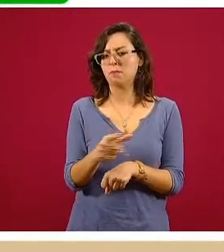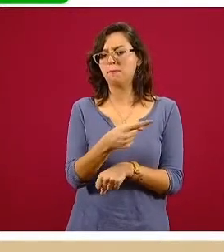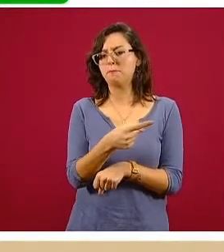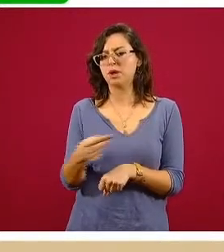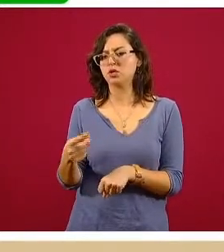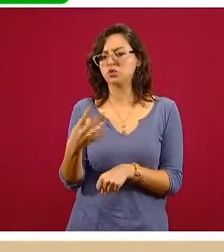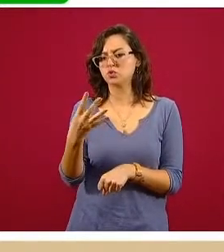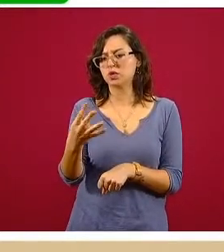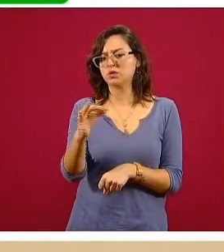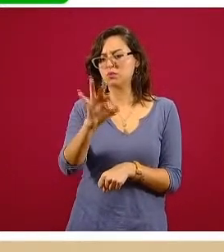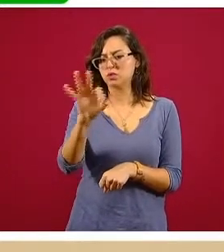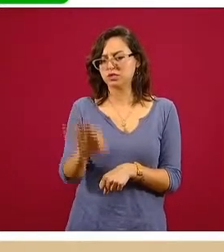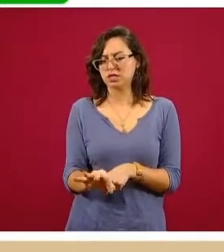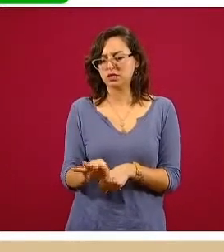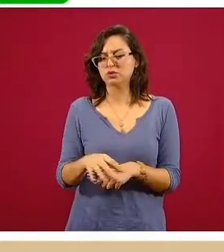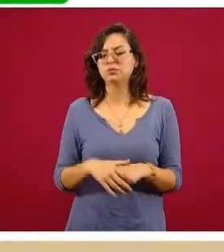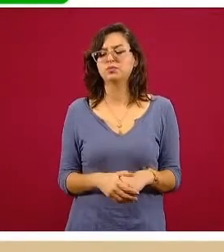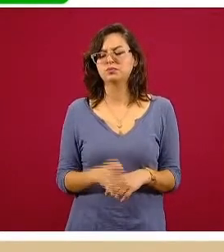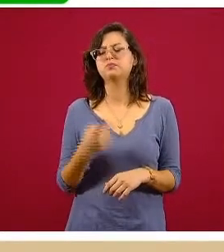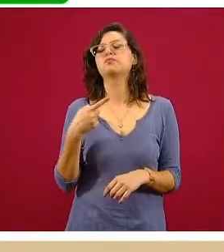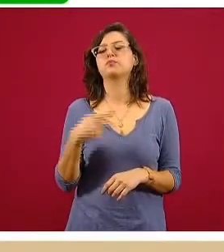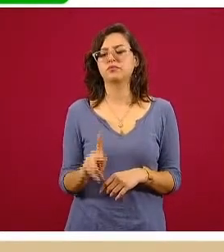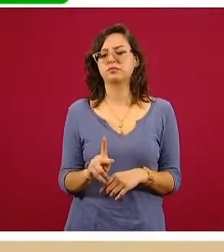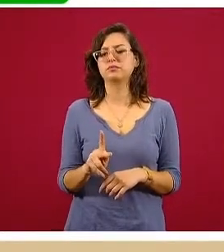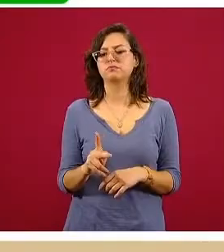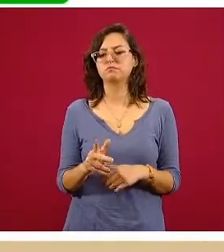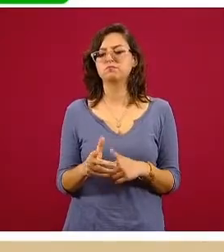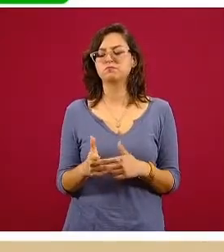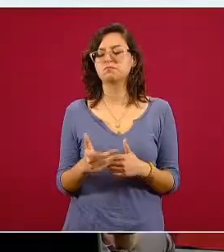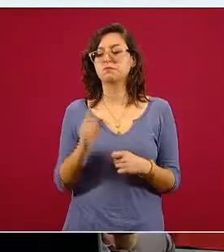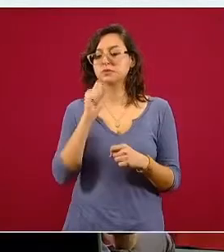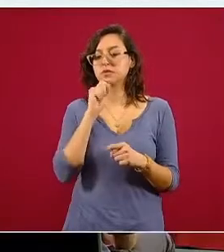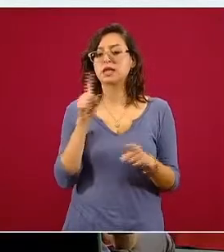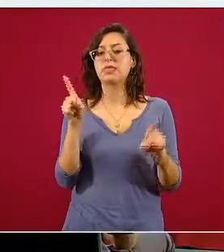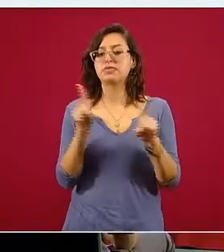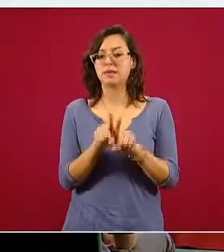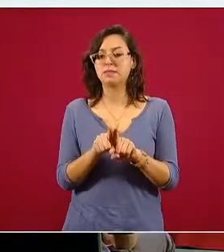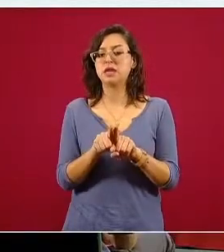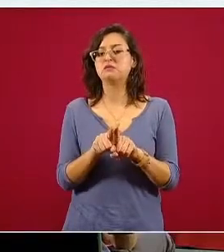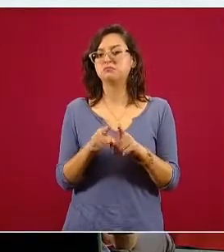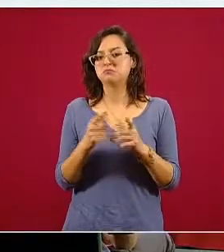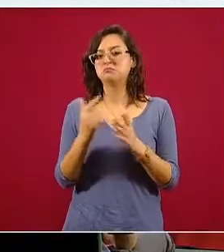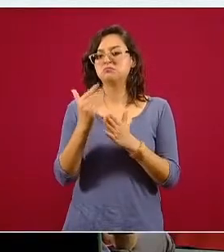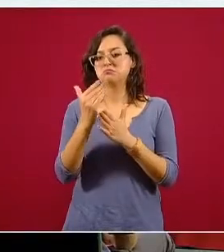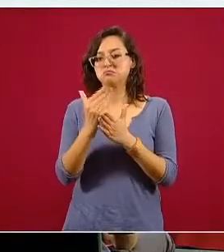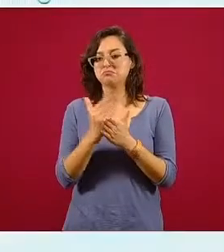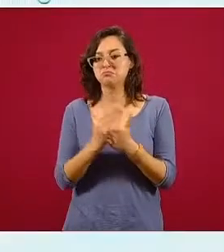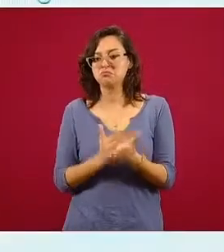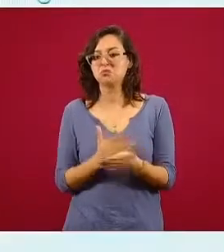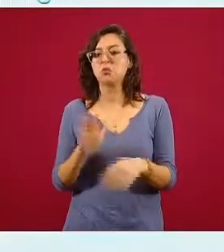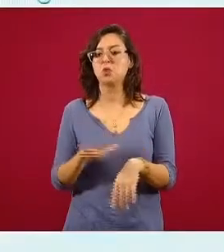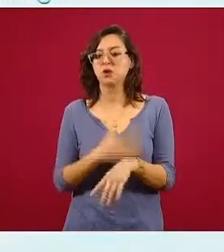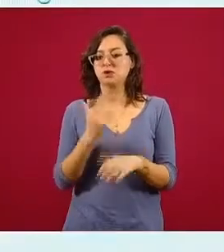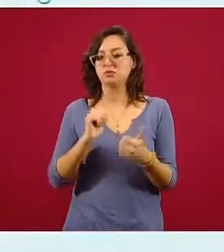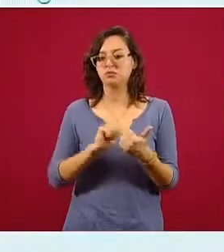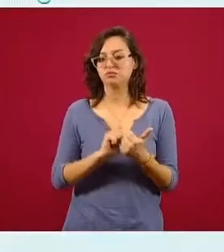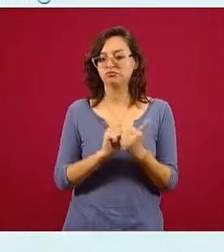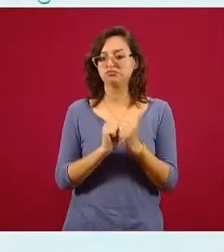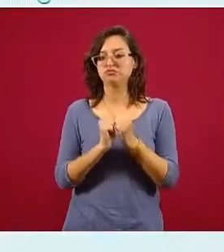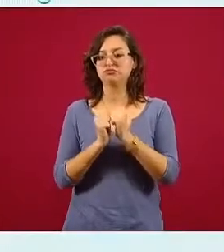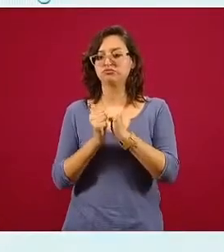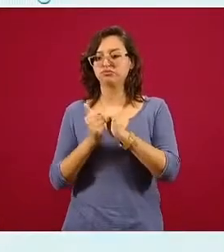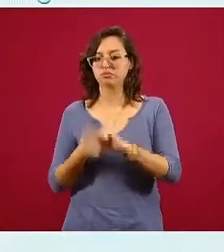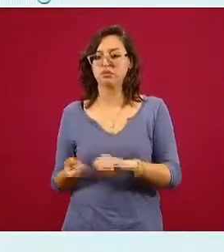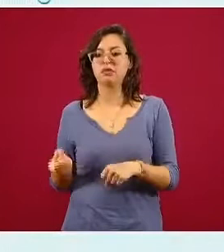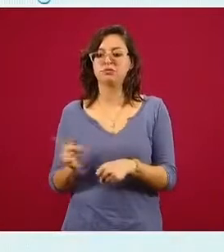menos 4%, sin embargo vamos a ver cómo este número también se empieza a mover, dado que los recuperados también se van